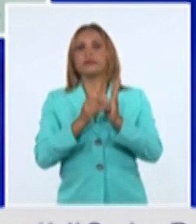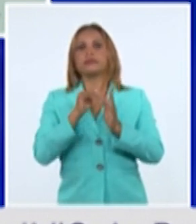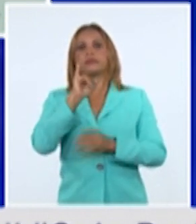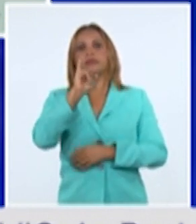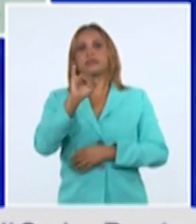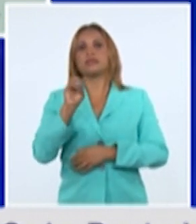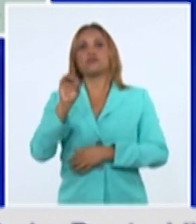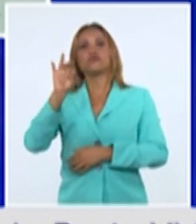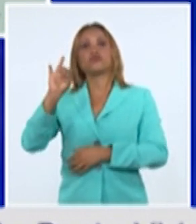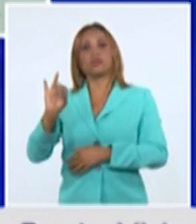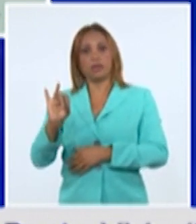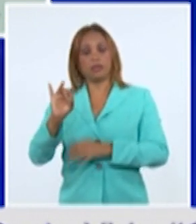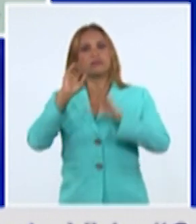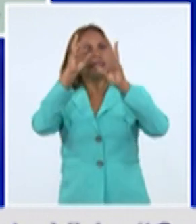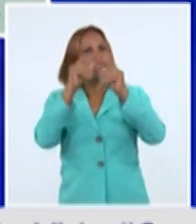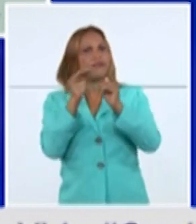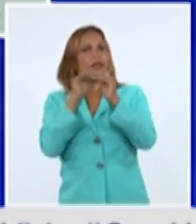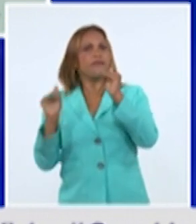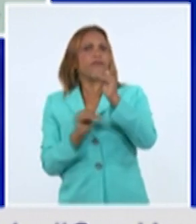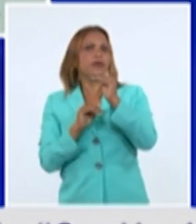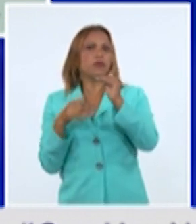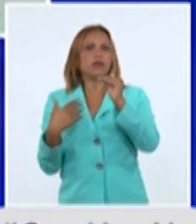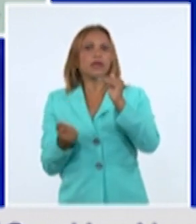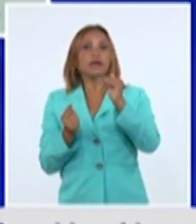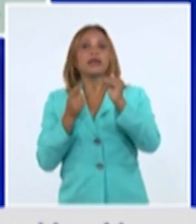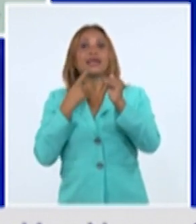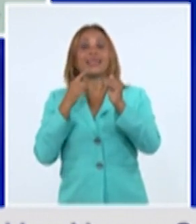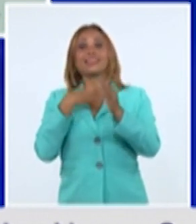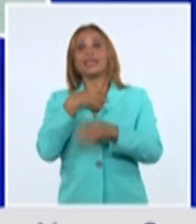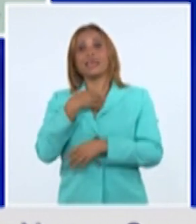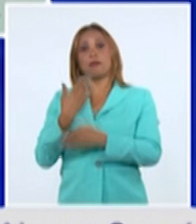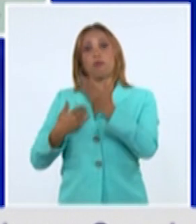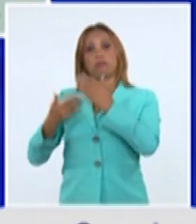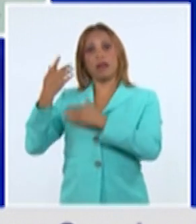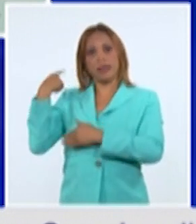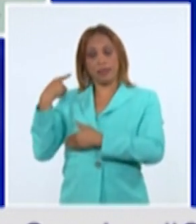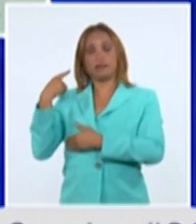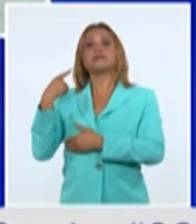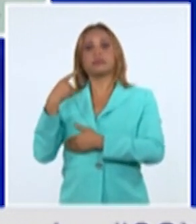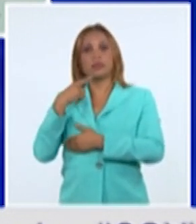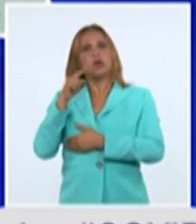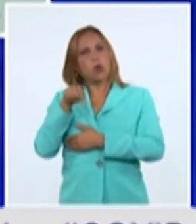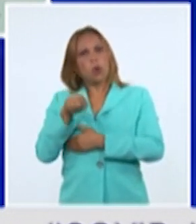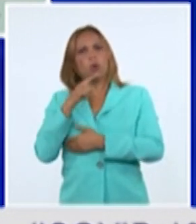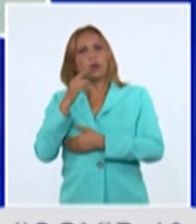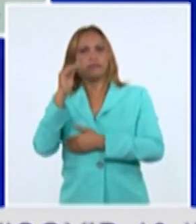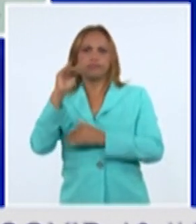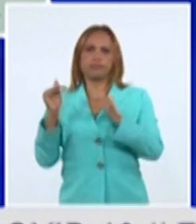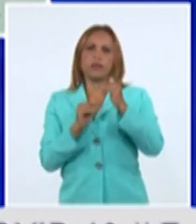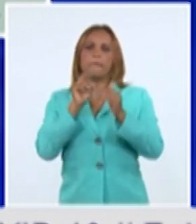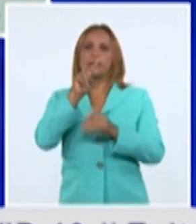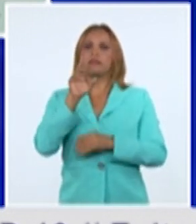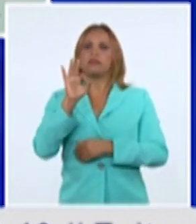26.607, que es una cifra inferior a la que teníamos hasta el día de ayer, que era de